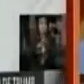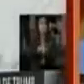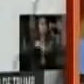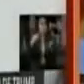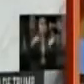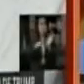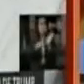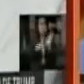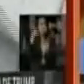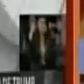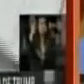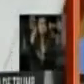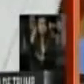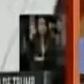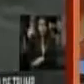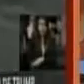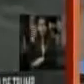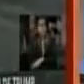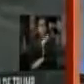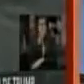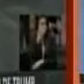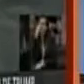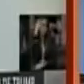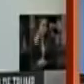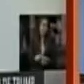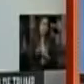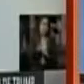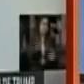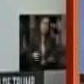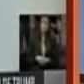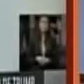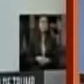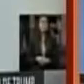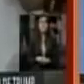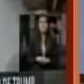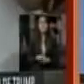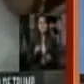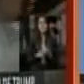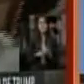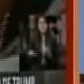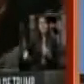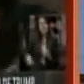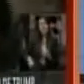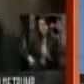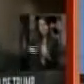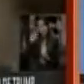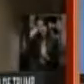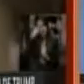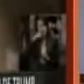dicho que toda persona que tenga un vínculo con alguna institución